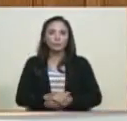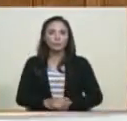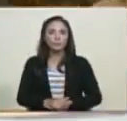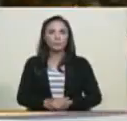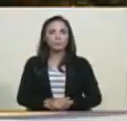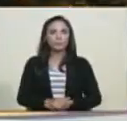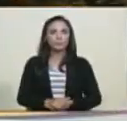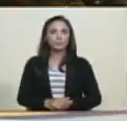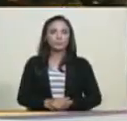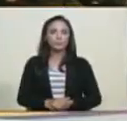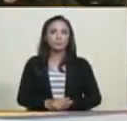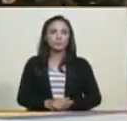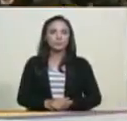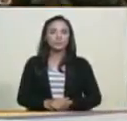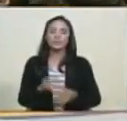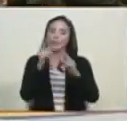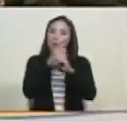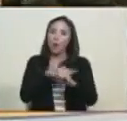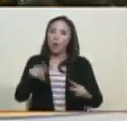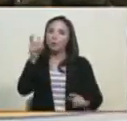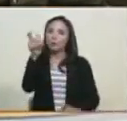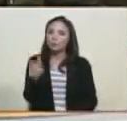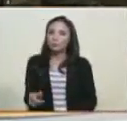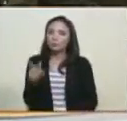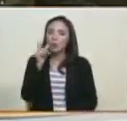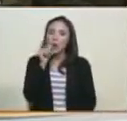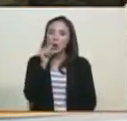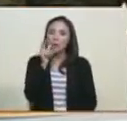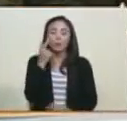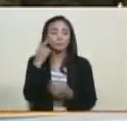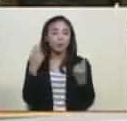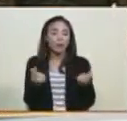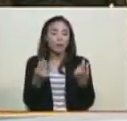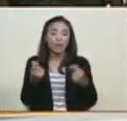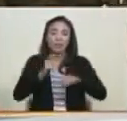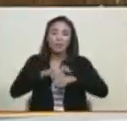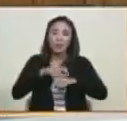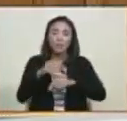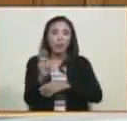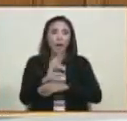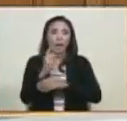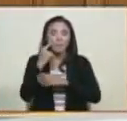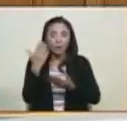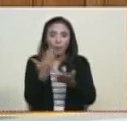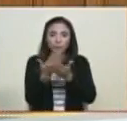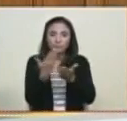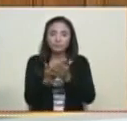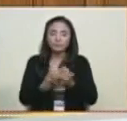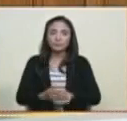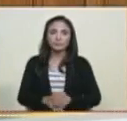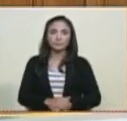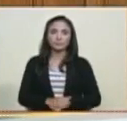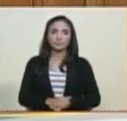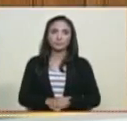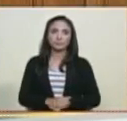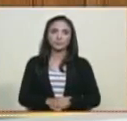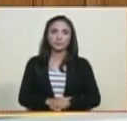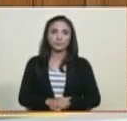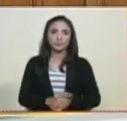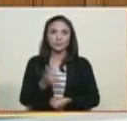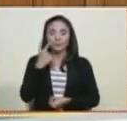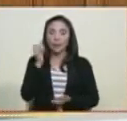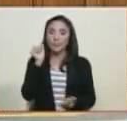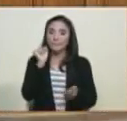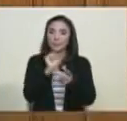Igualmente pido colaboración en tiempo real Pido colaboración en tiempo real para